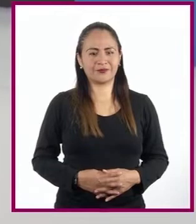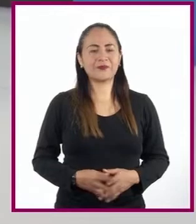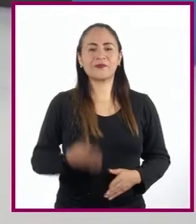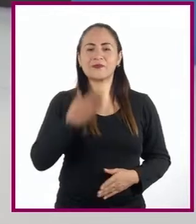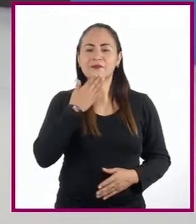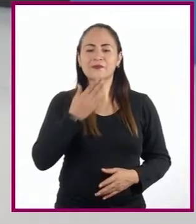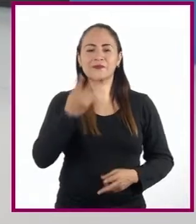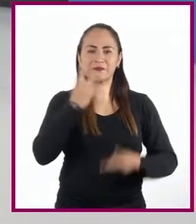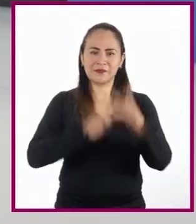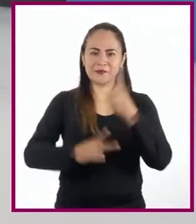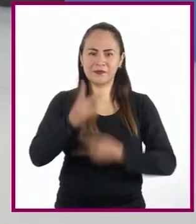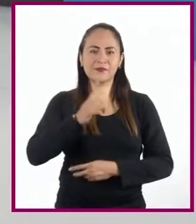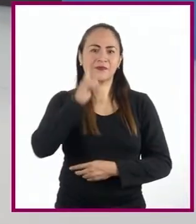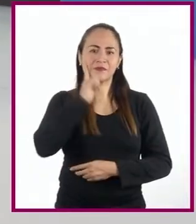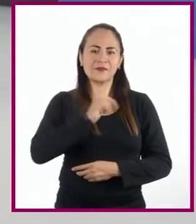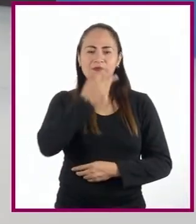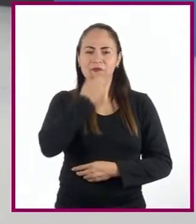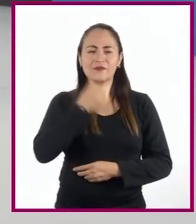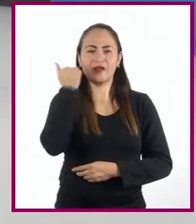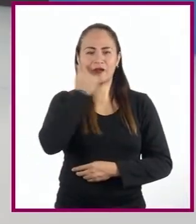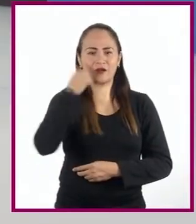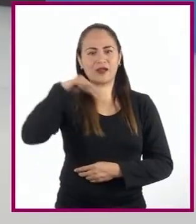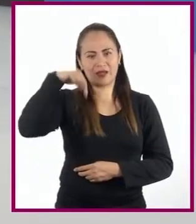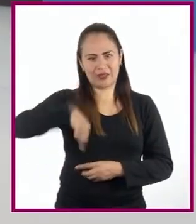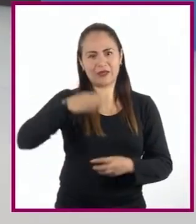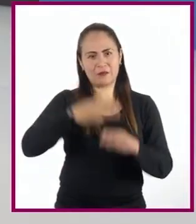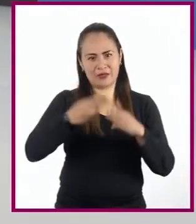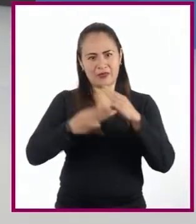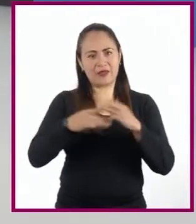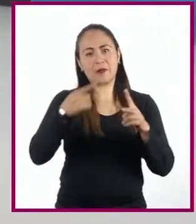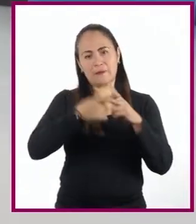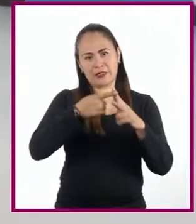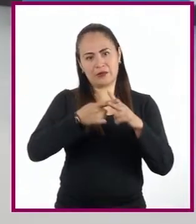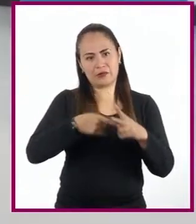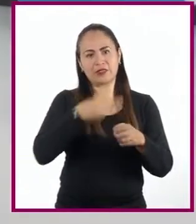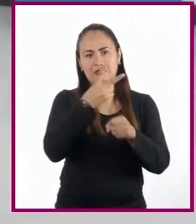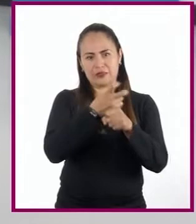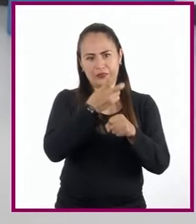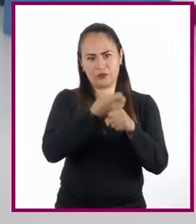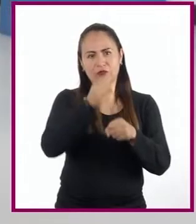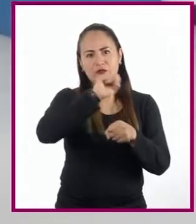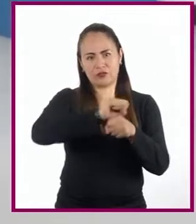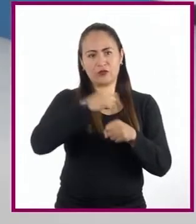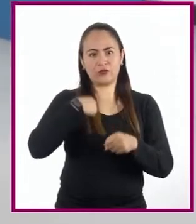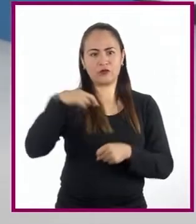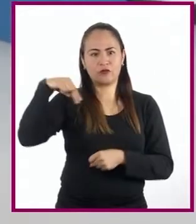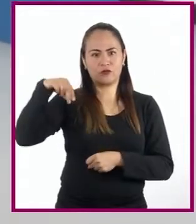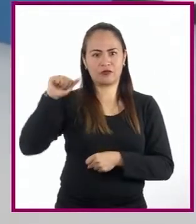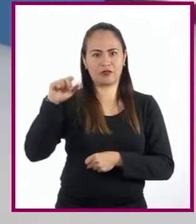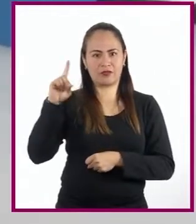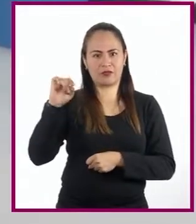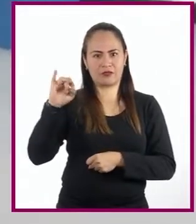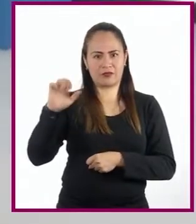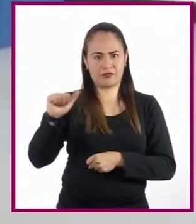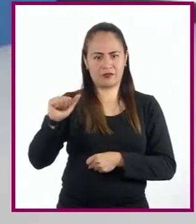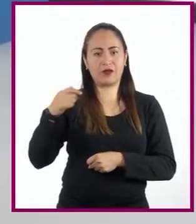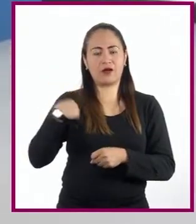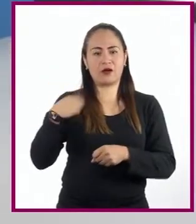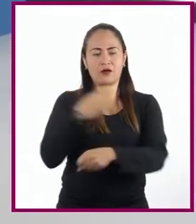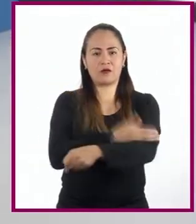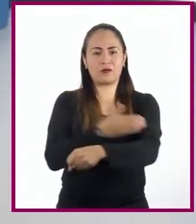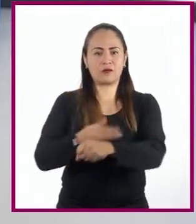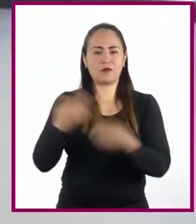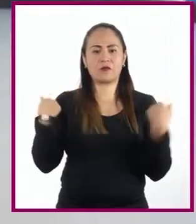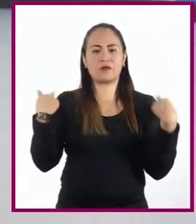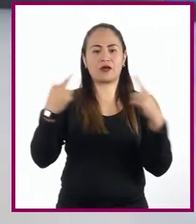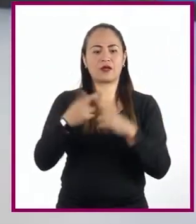Sean bienvenidas y bienvenidos a otra sesión de matemáticas de segundo grado. Yo soy Nadia Jiménez y nos acompaña la maestra